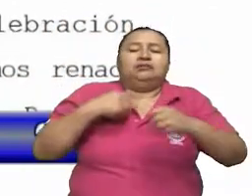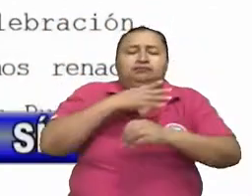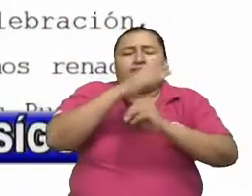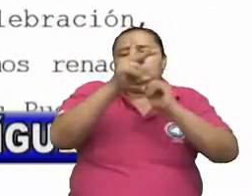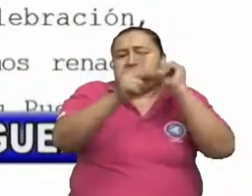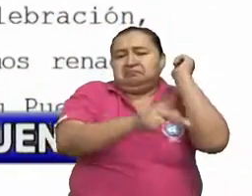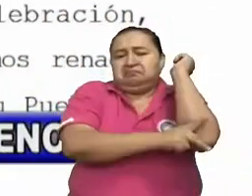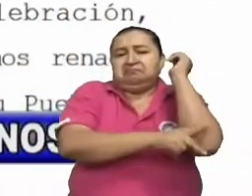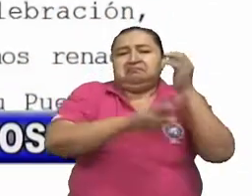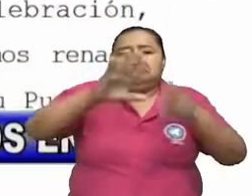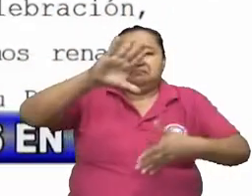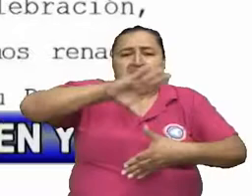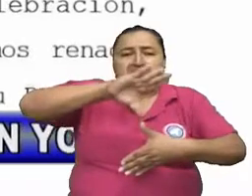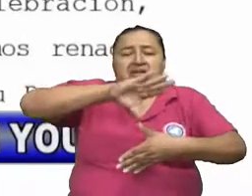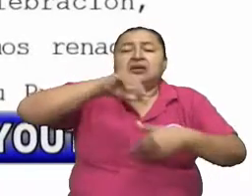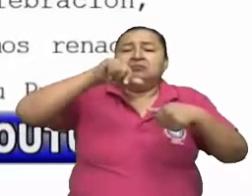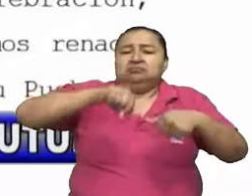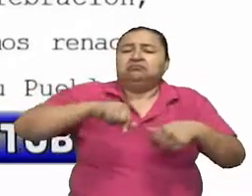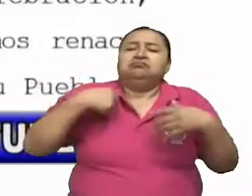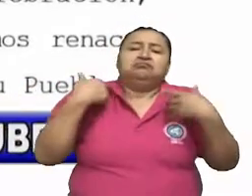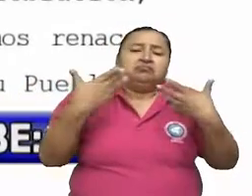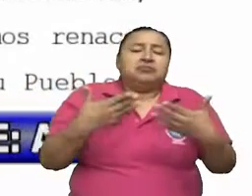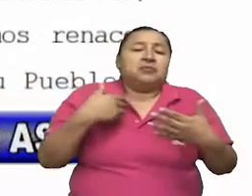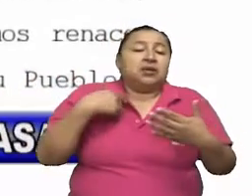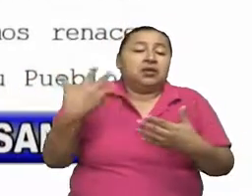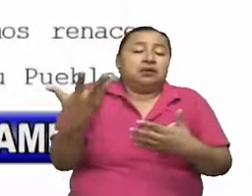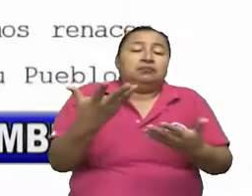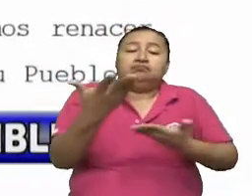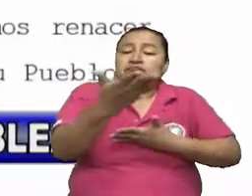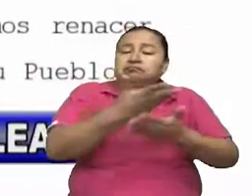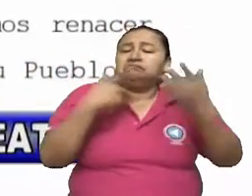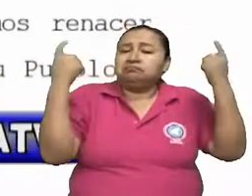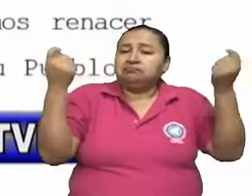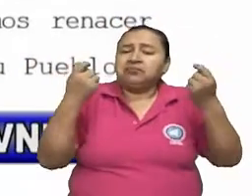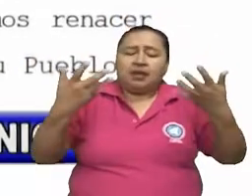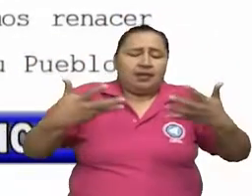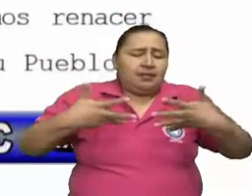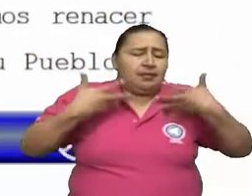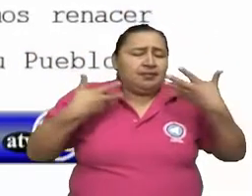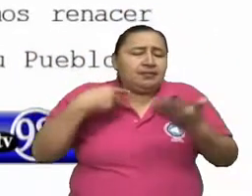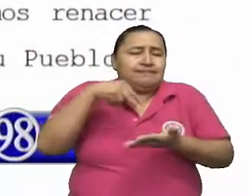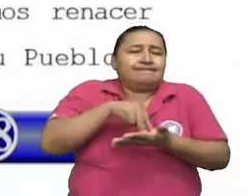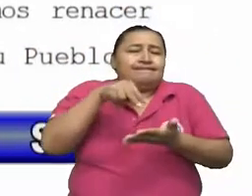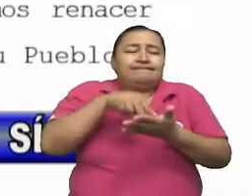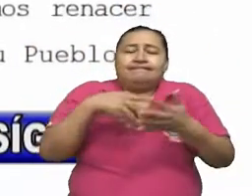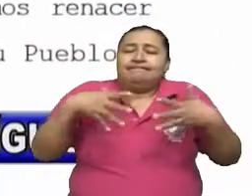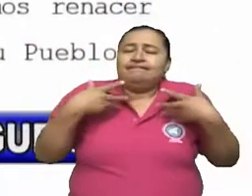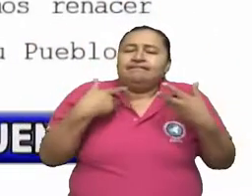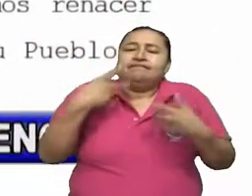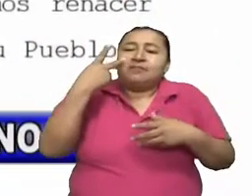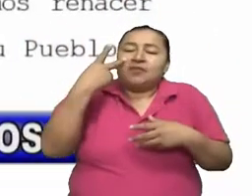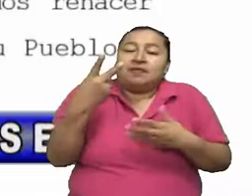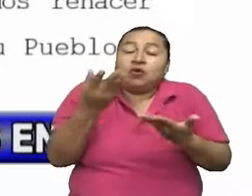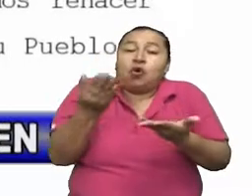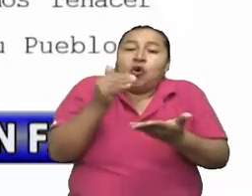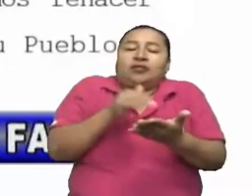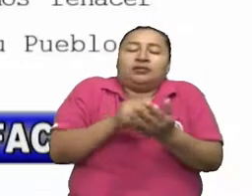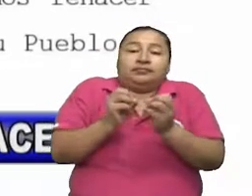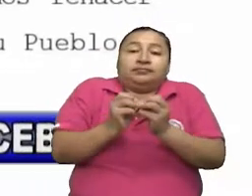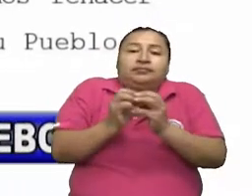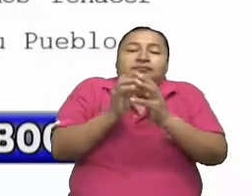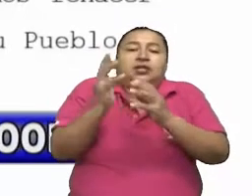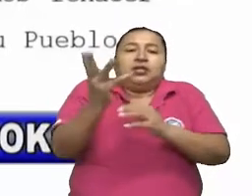grande. Compartimos estos momentos de celebración, contentos, con la esperanza de vernos renacer entre